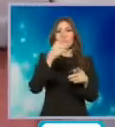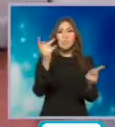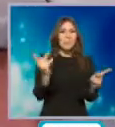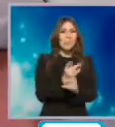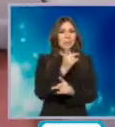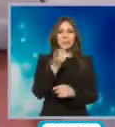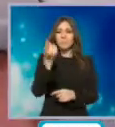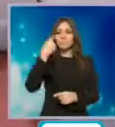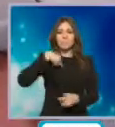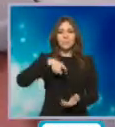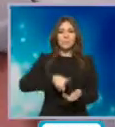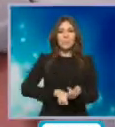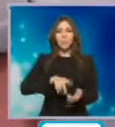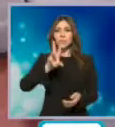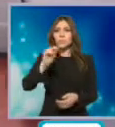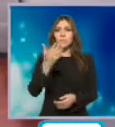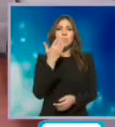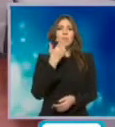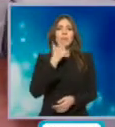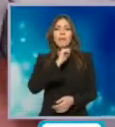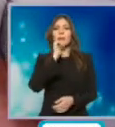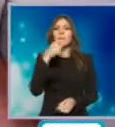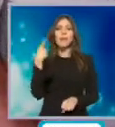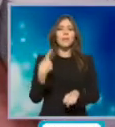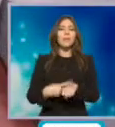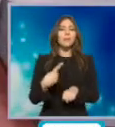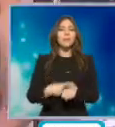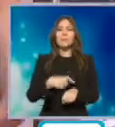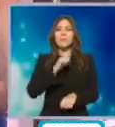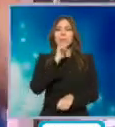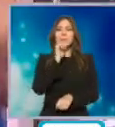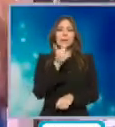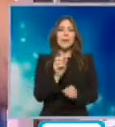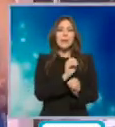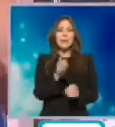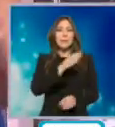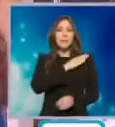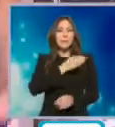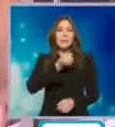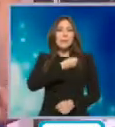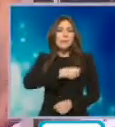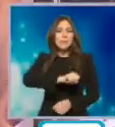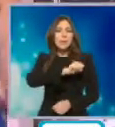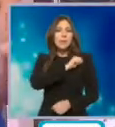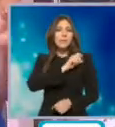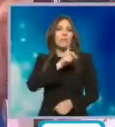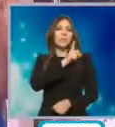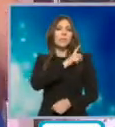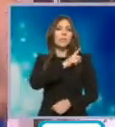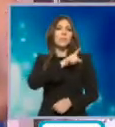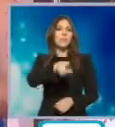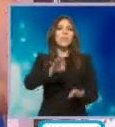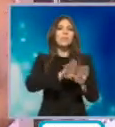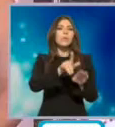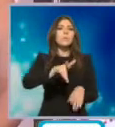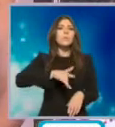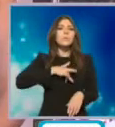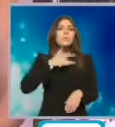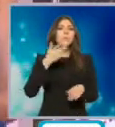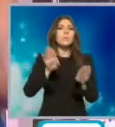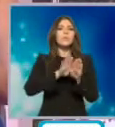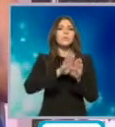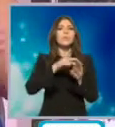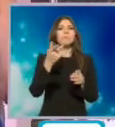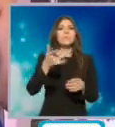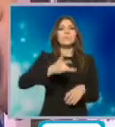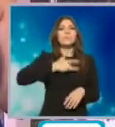ninguna enfermedad de por medio, que más bien está en la interpretación, ¿no? Entonces, que por eso especialmente se requiere ir con el psiquiatra